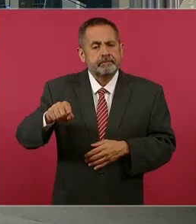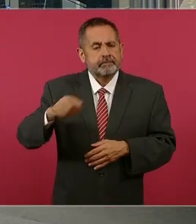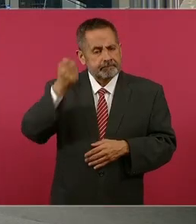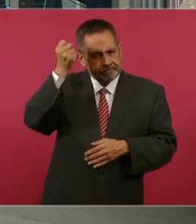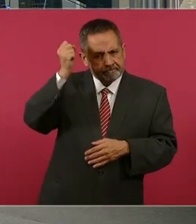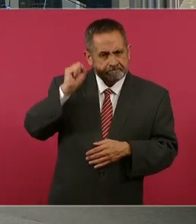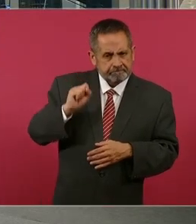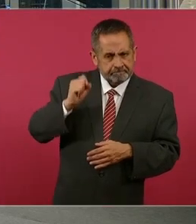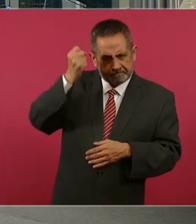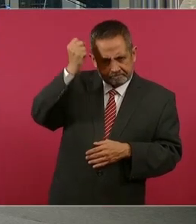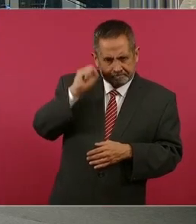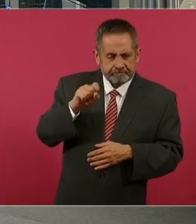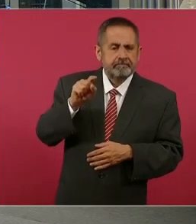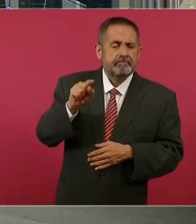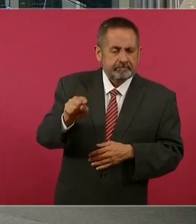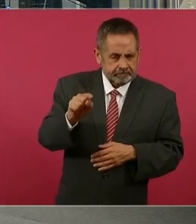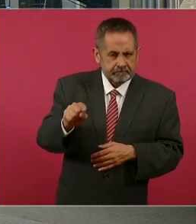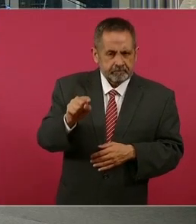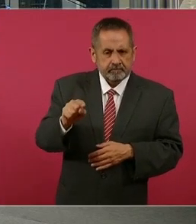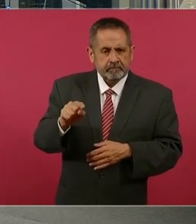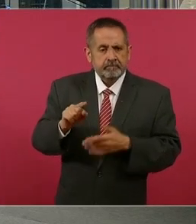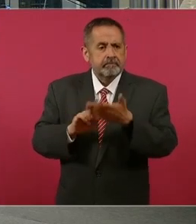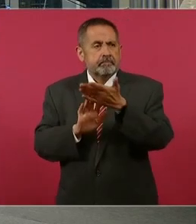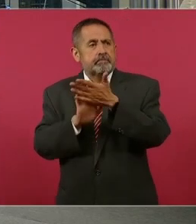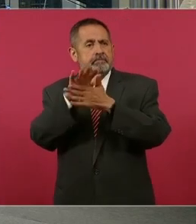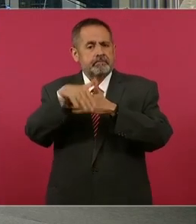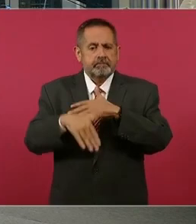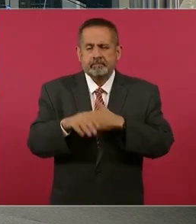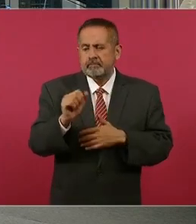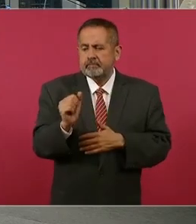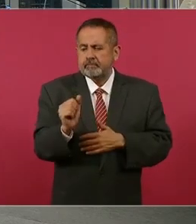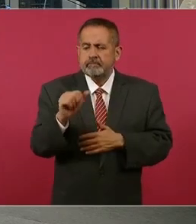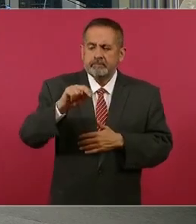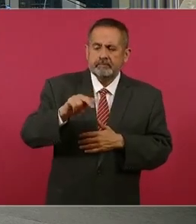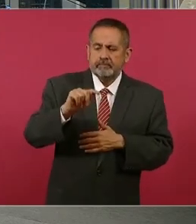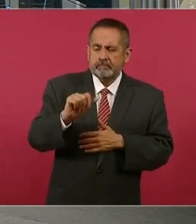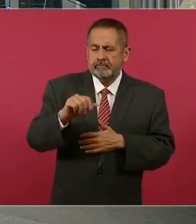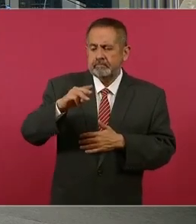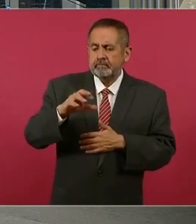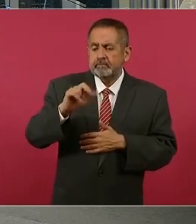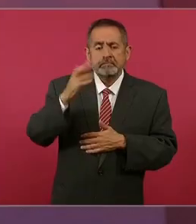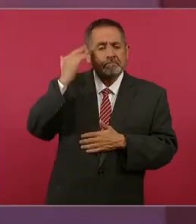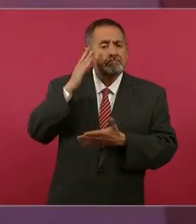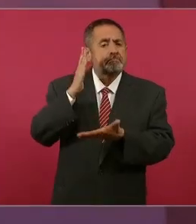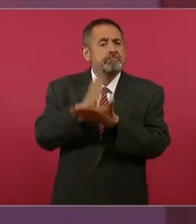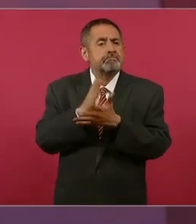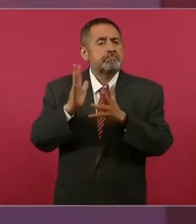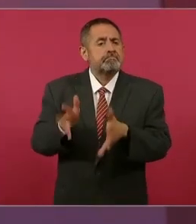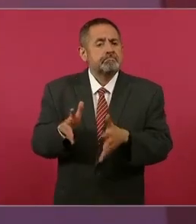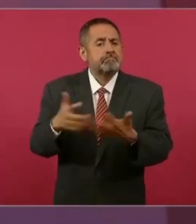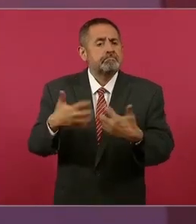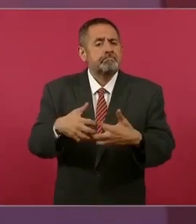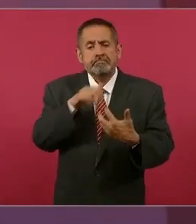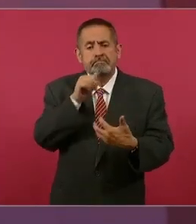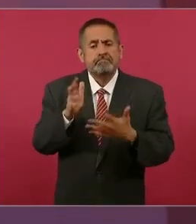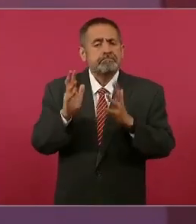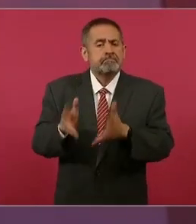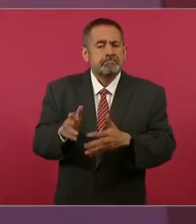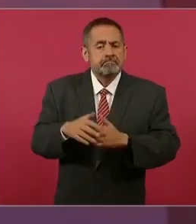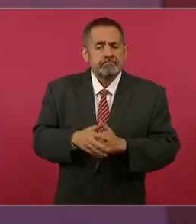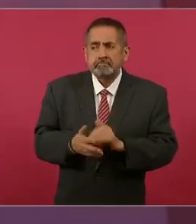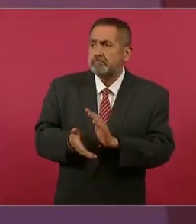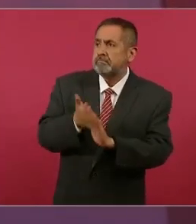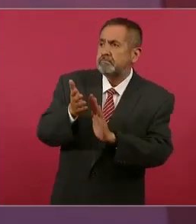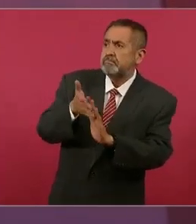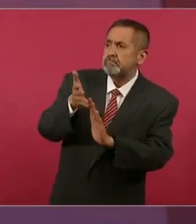Sinaloa, la presa Santa María estaba parada, o sea, la iniciaron,